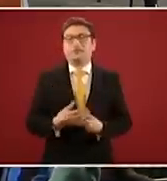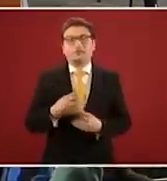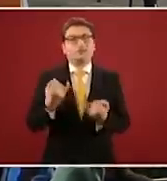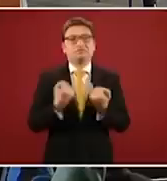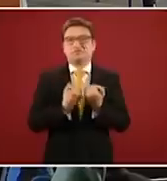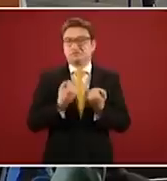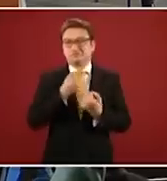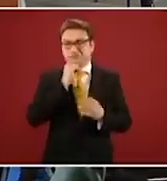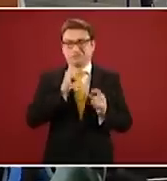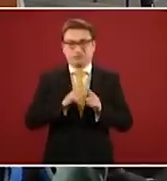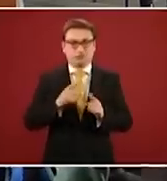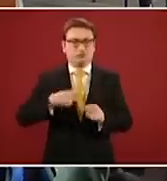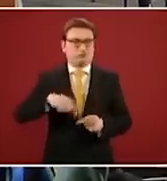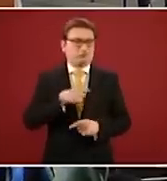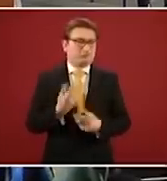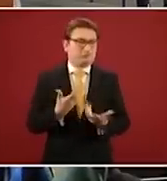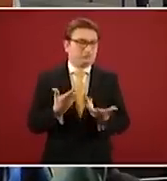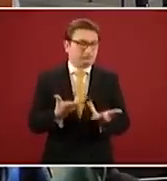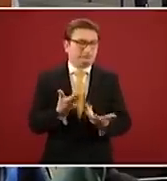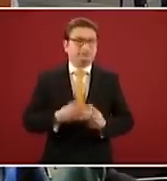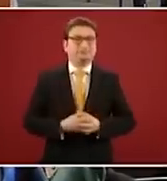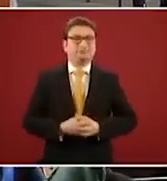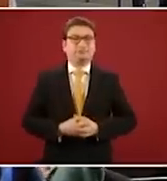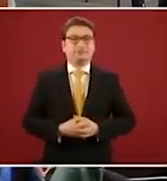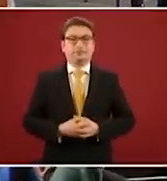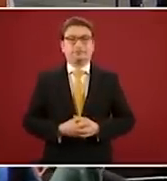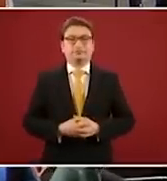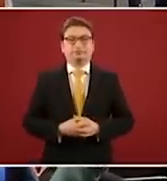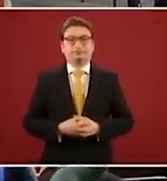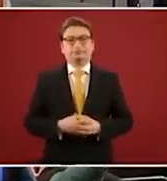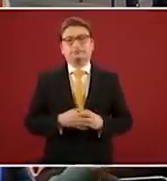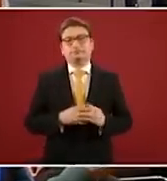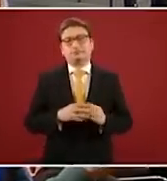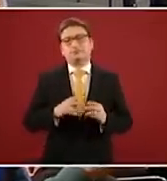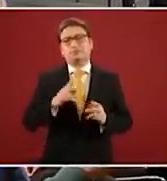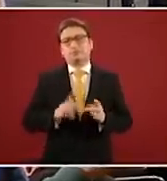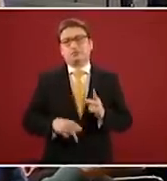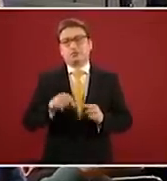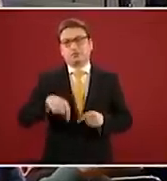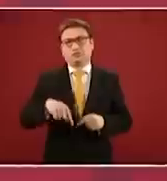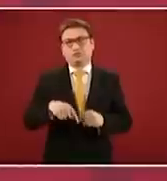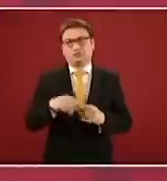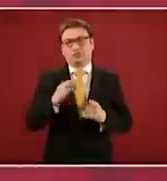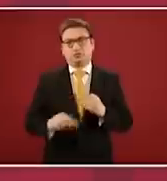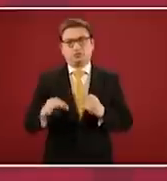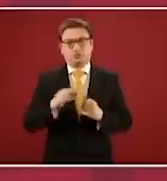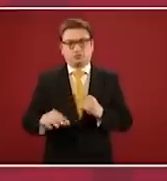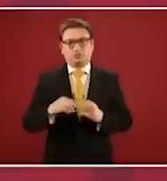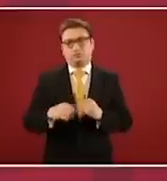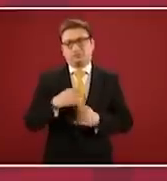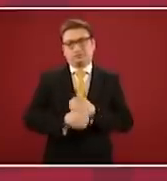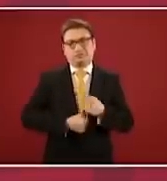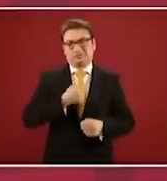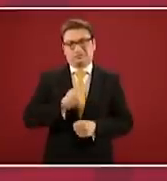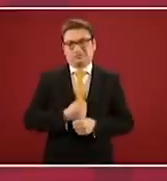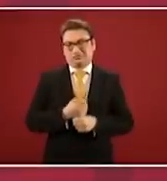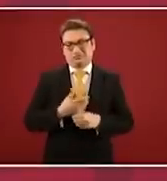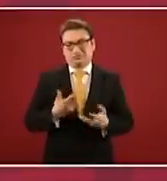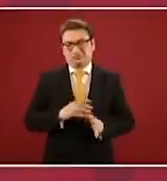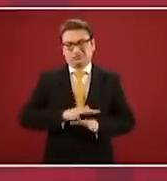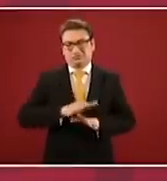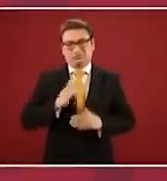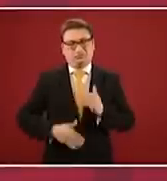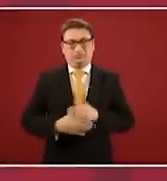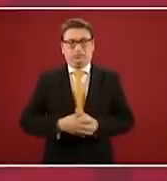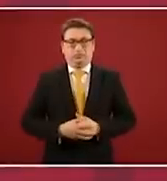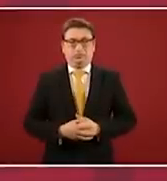también vamos a terminar. Esta va a ser la última del año. Vamos a